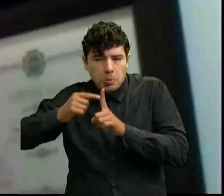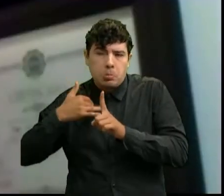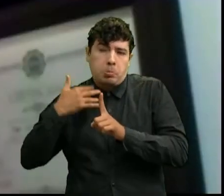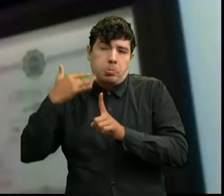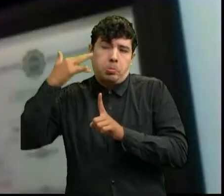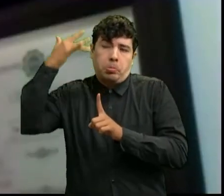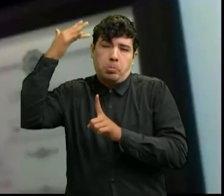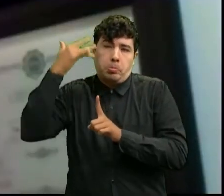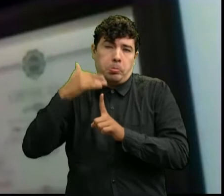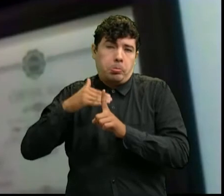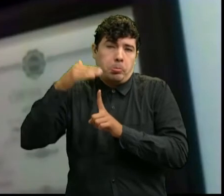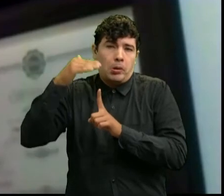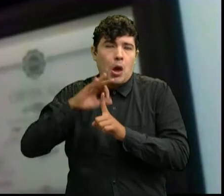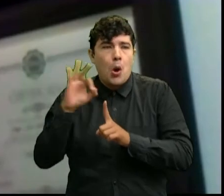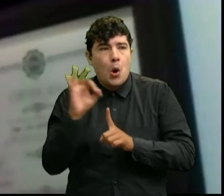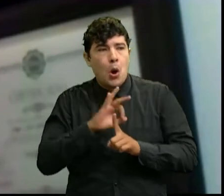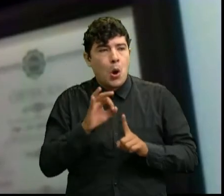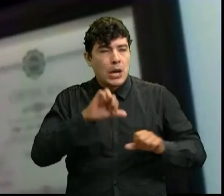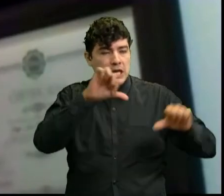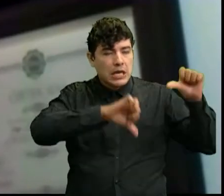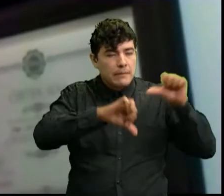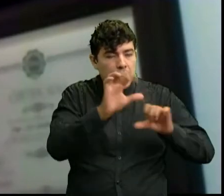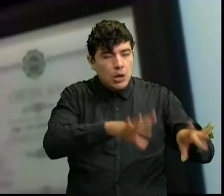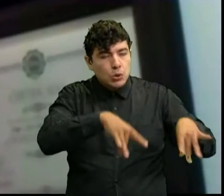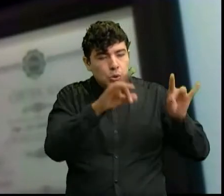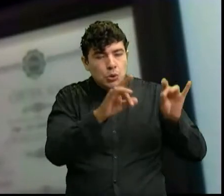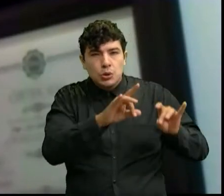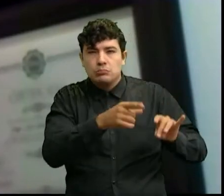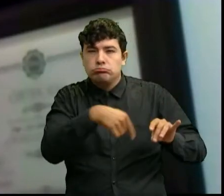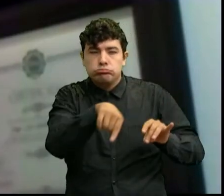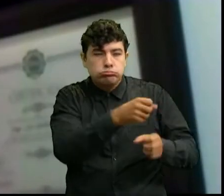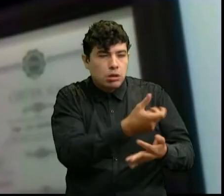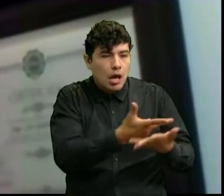cancerígenas, en socavones. Estas